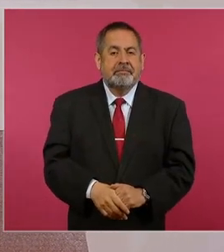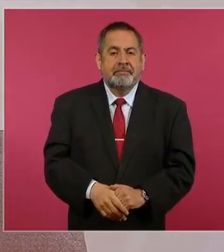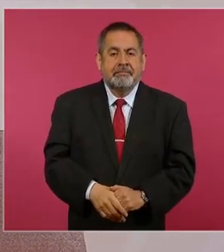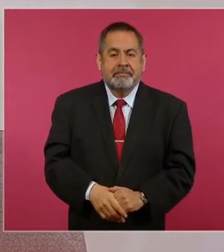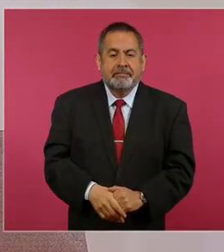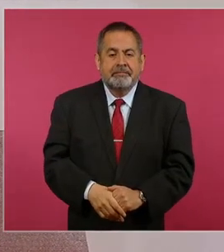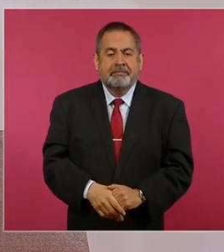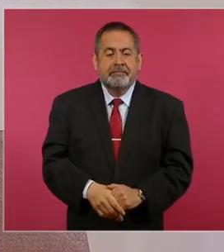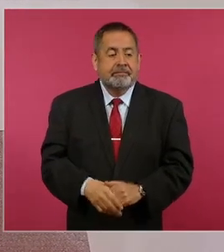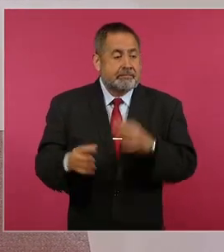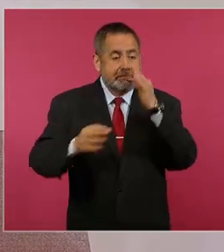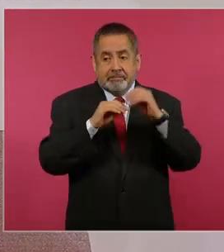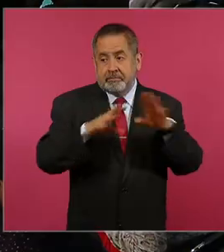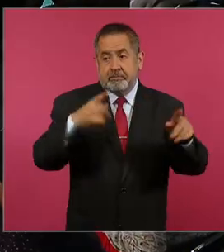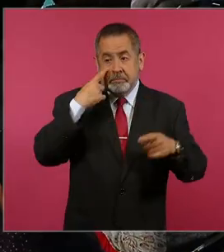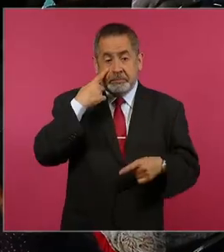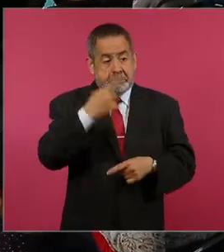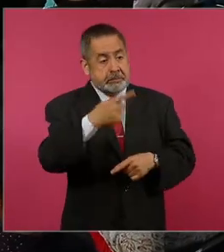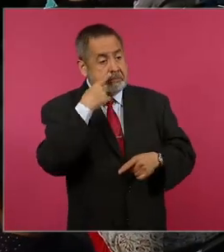Nota.